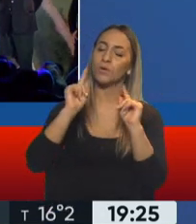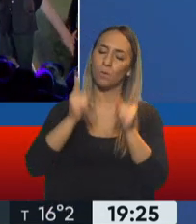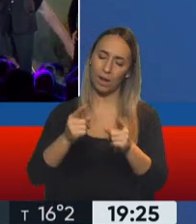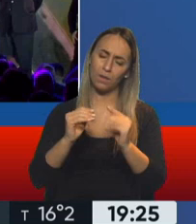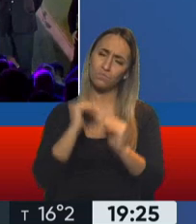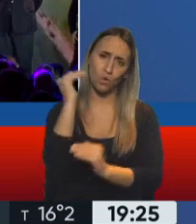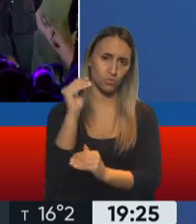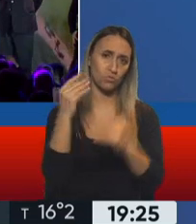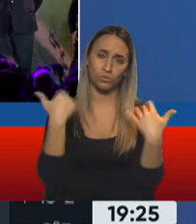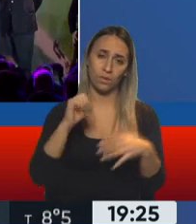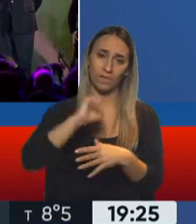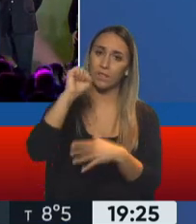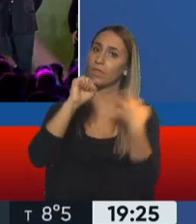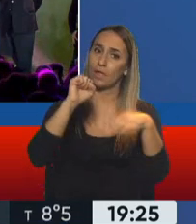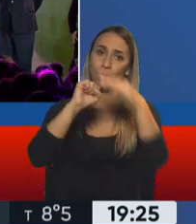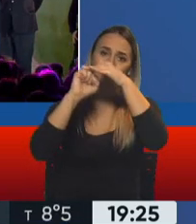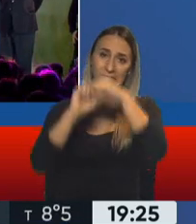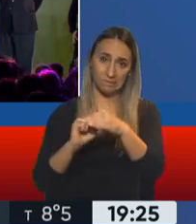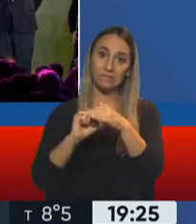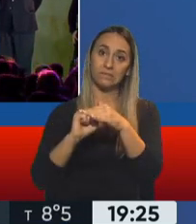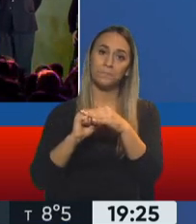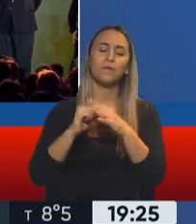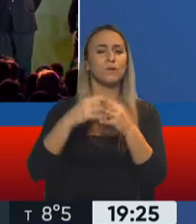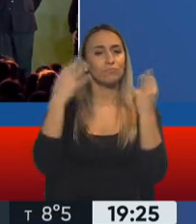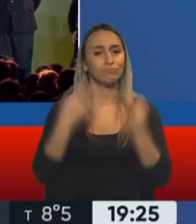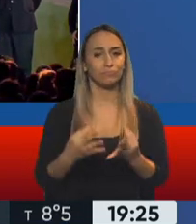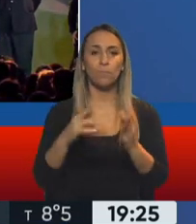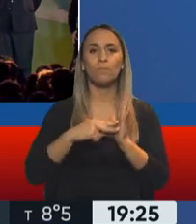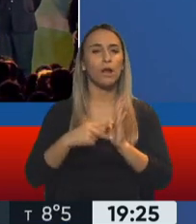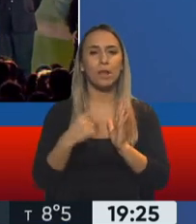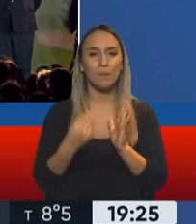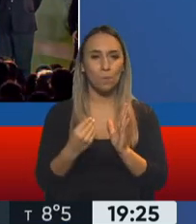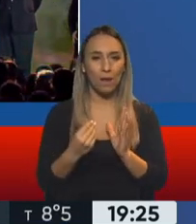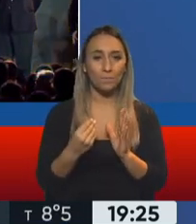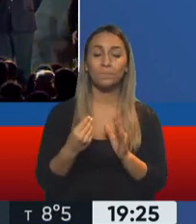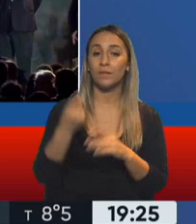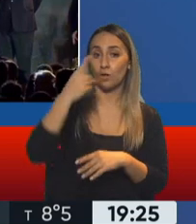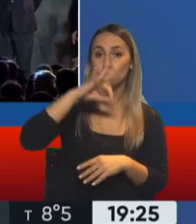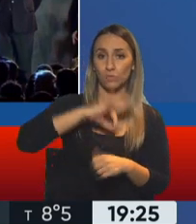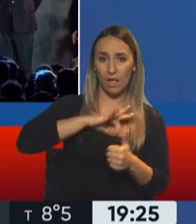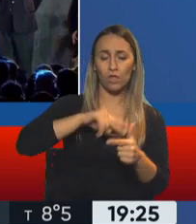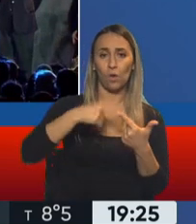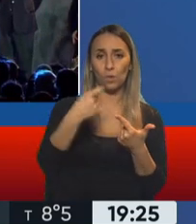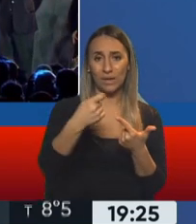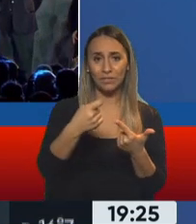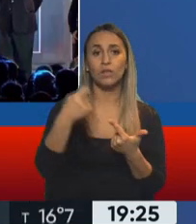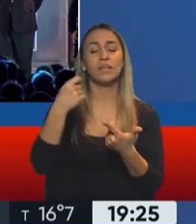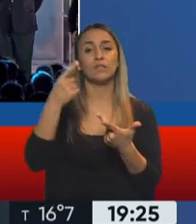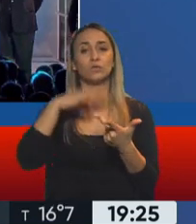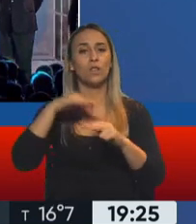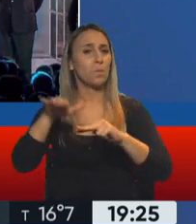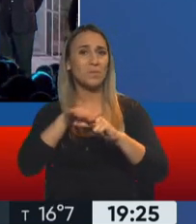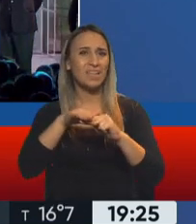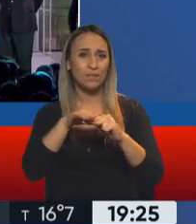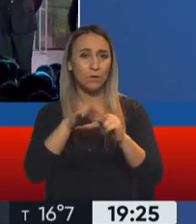alta, sí, que hay que seguir bajando, pero efectivamente hay un problema con los salarios, jubilaciones, salario mínimo, ¿sí? Uh-huh. Digamos,